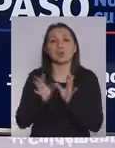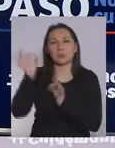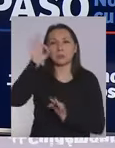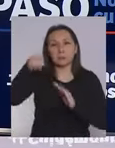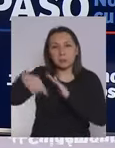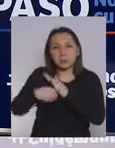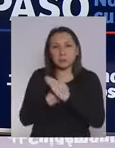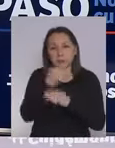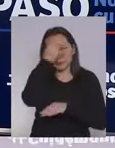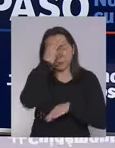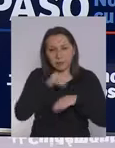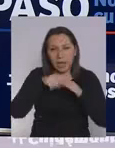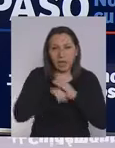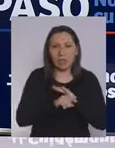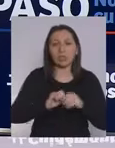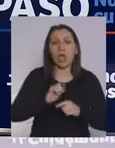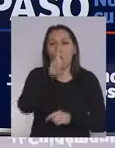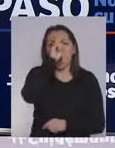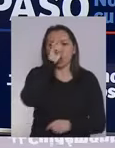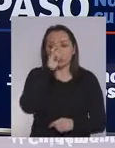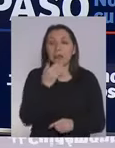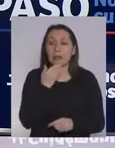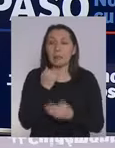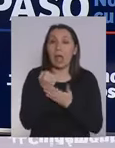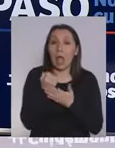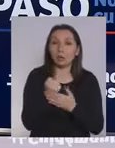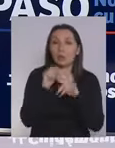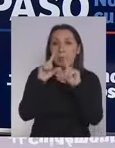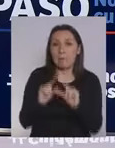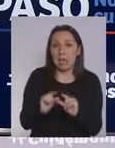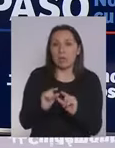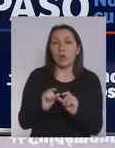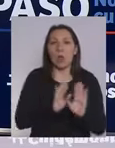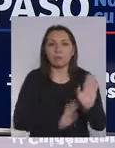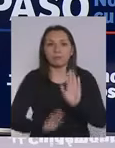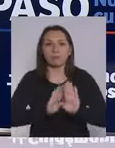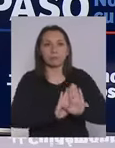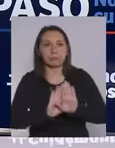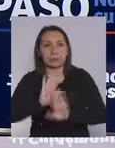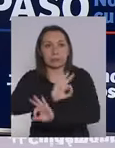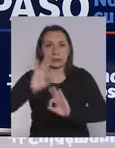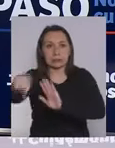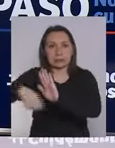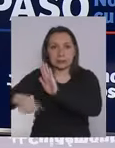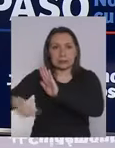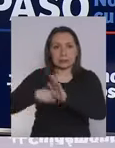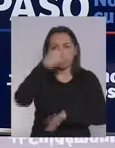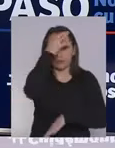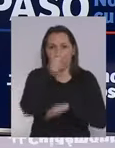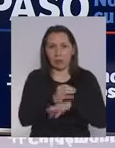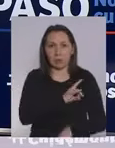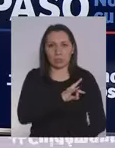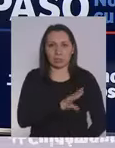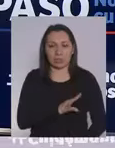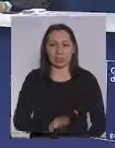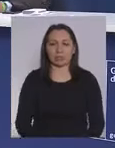eso está dando los resultados de tener una menor tasa de contagio en relación al total de contagio a nivel país